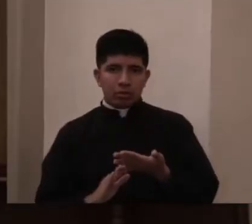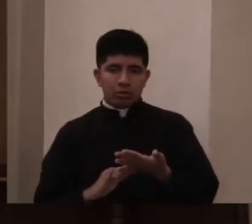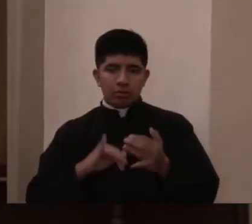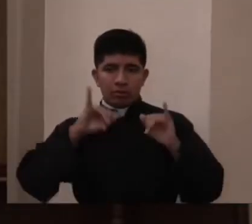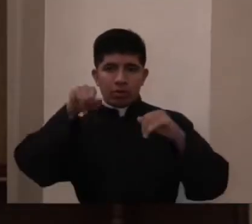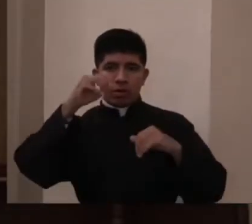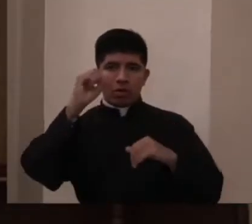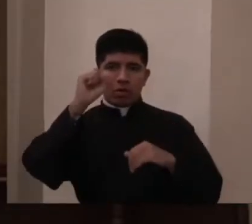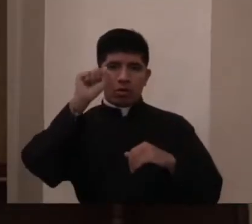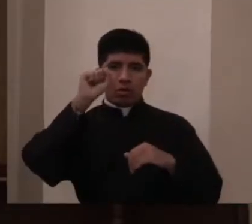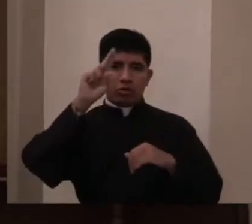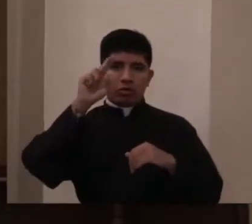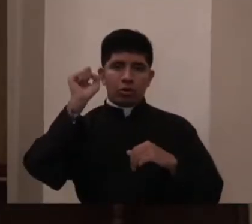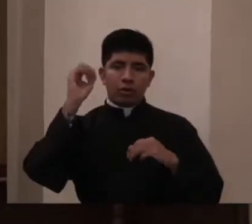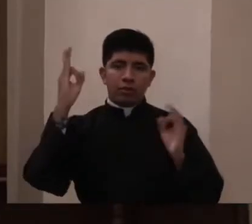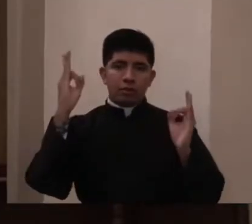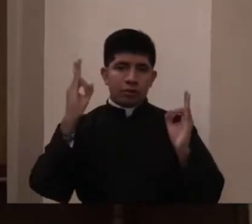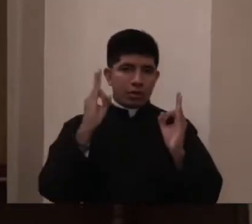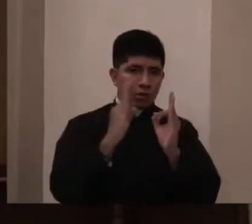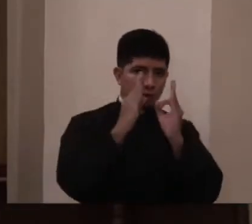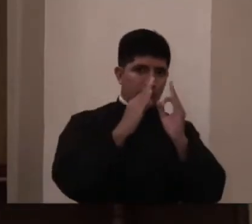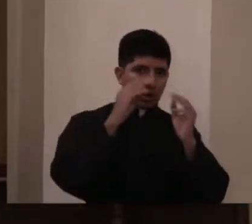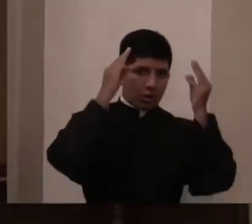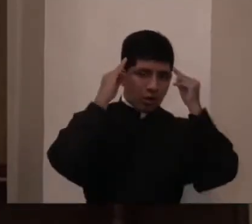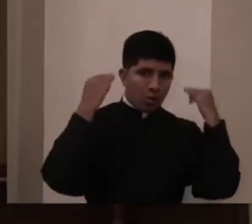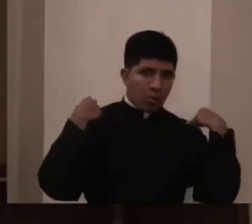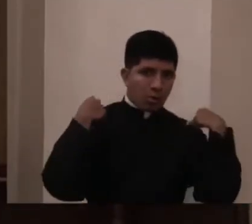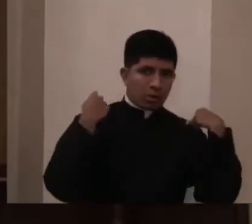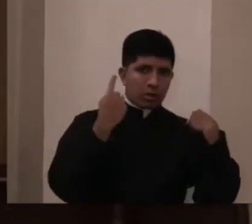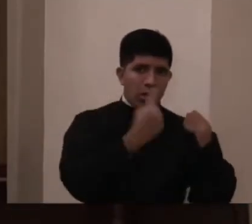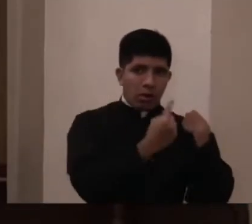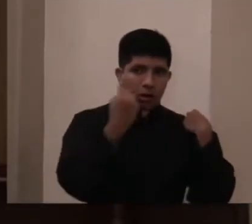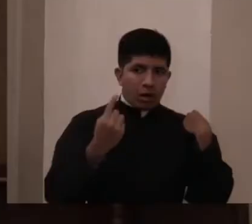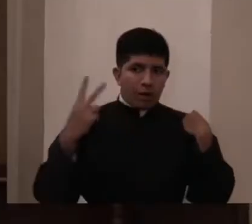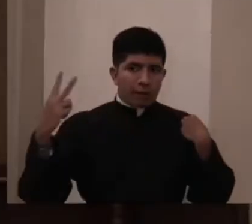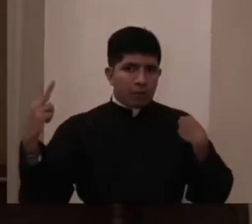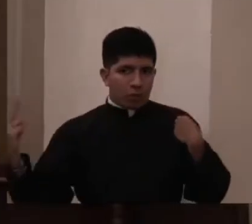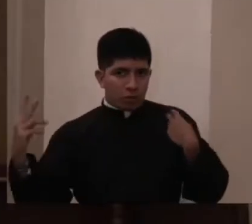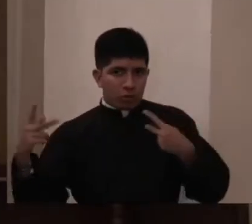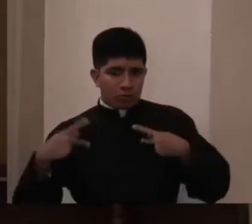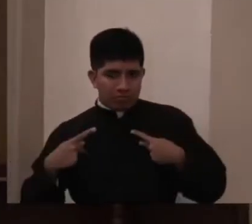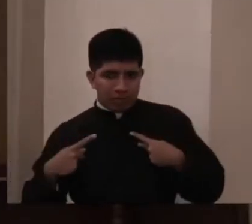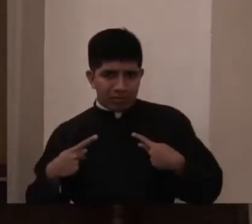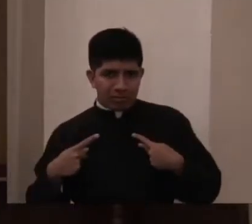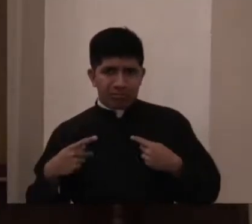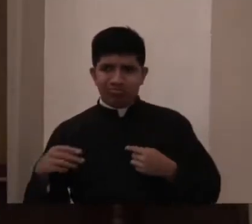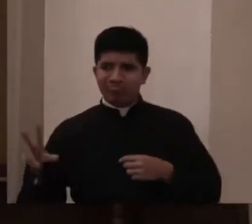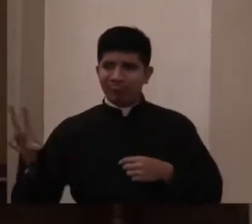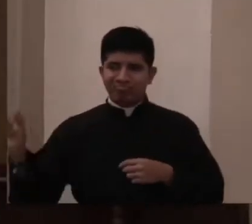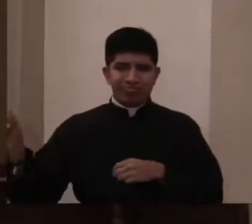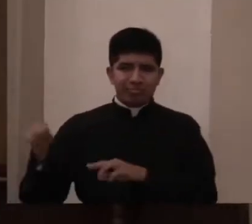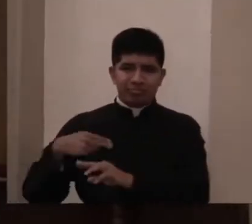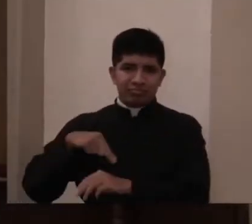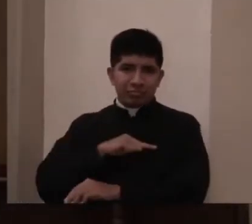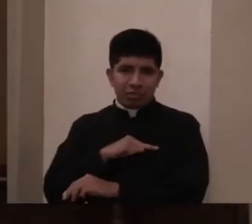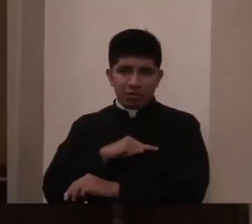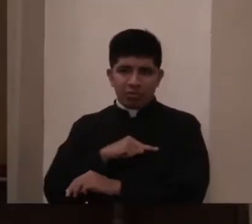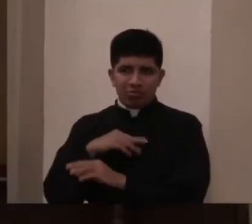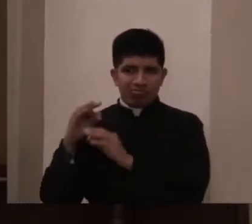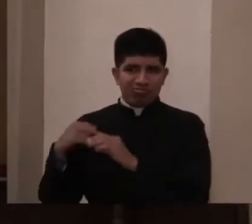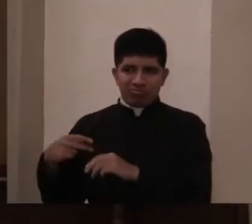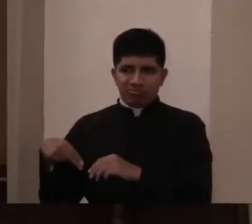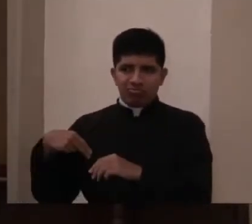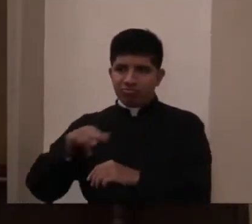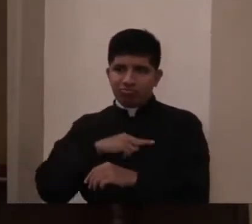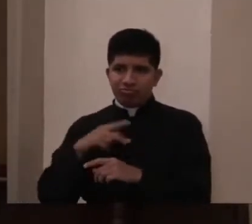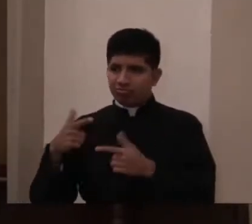Moisés y le dice: oye, ahí están dos que no son de los nuestros, que no forman parte